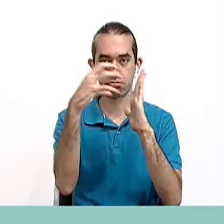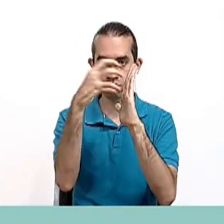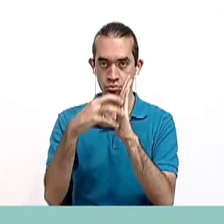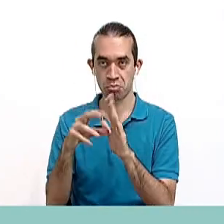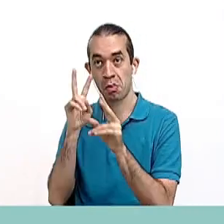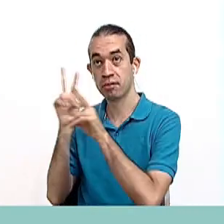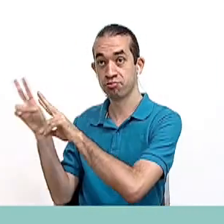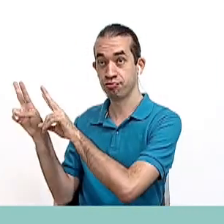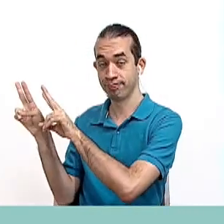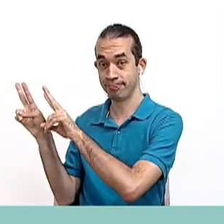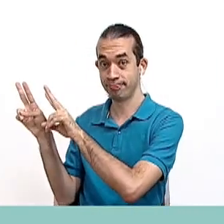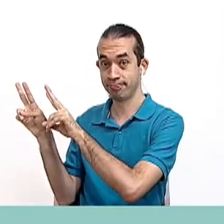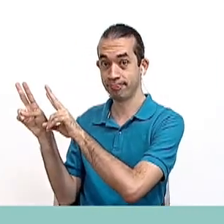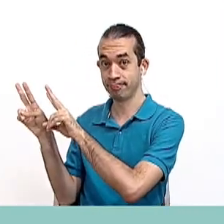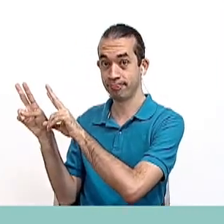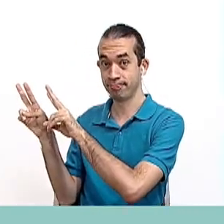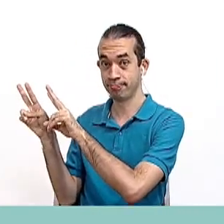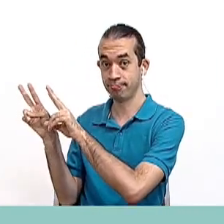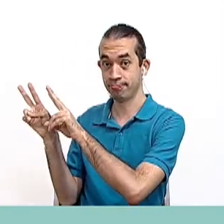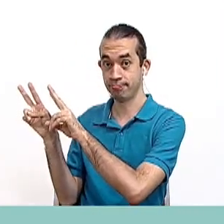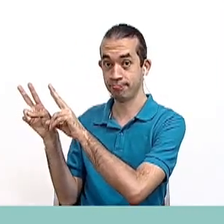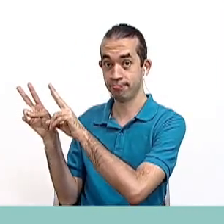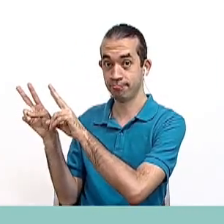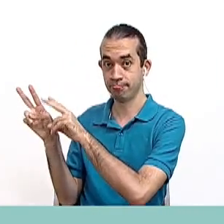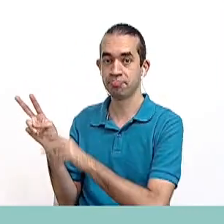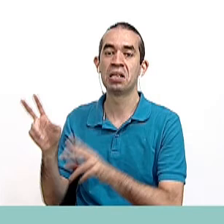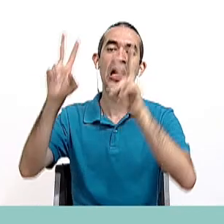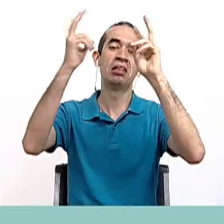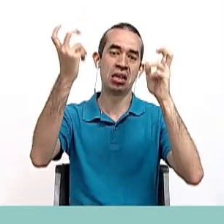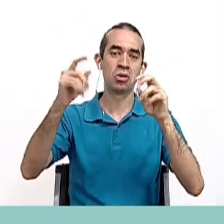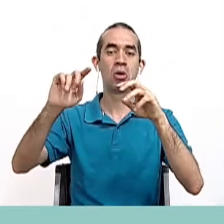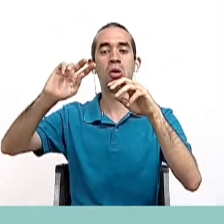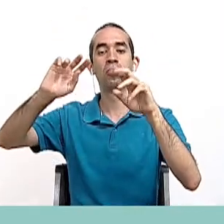título, subtítulo, gráfico, entradilla y cuerpo de la noticia.